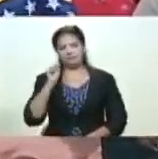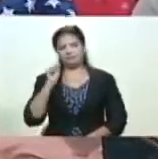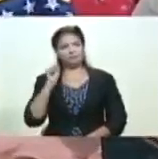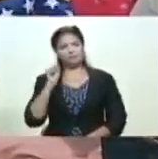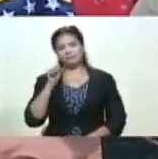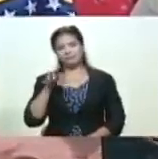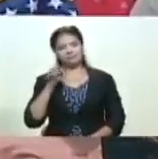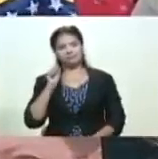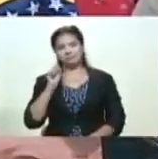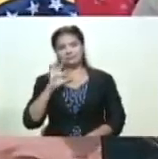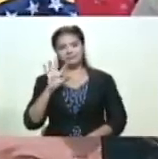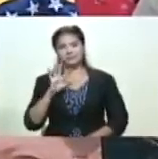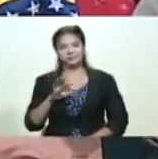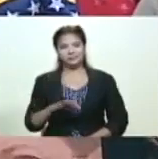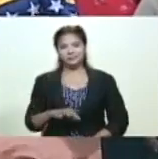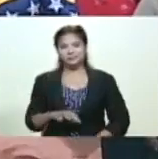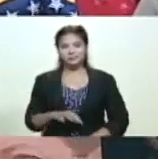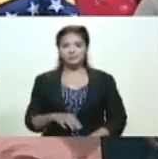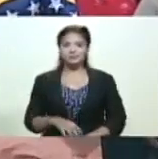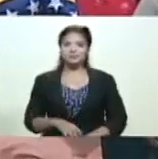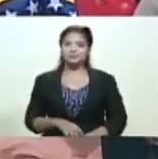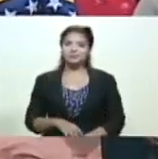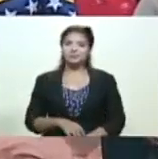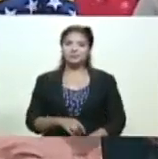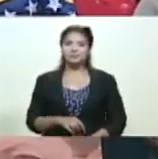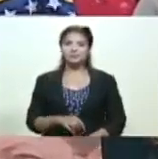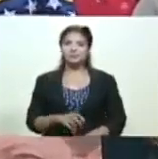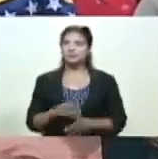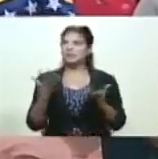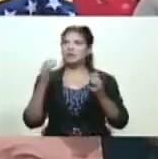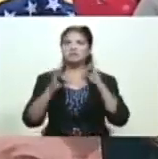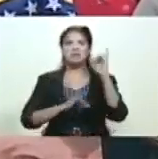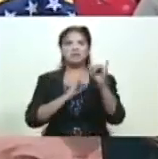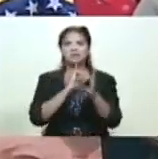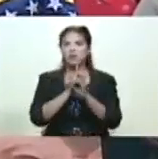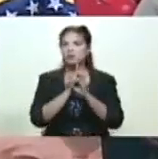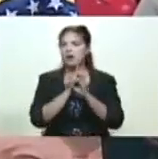incomprensible inclusive, a nivel internacional,